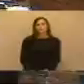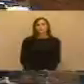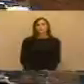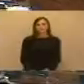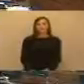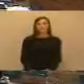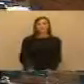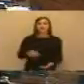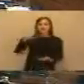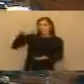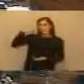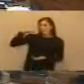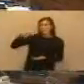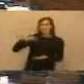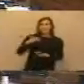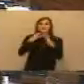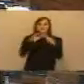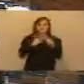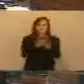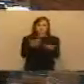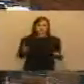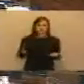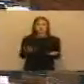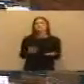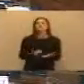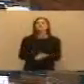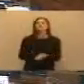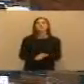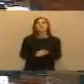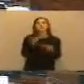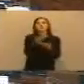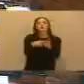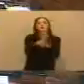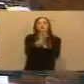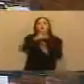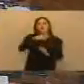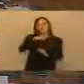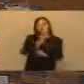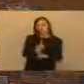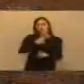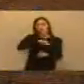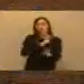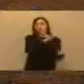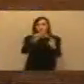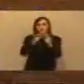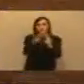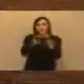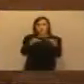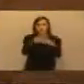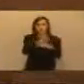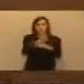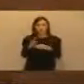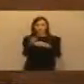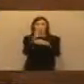Señor presidente, señorías, la proposición no de ley que debatimos y que ha sido presentada por el grupo de Izquierda Unida